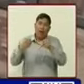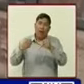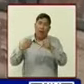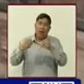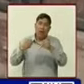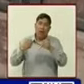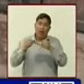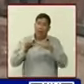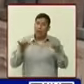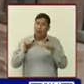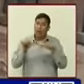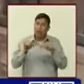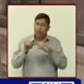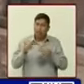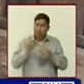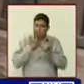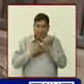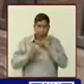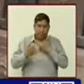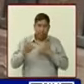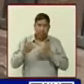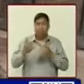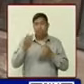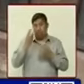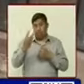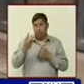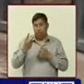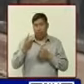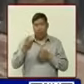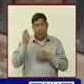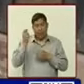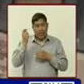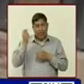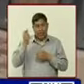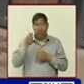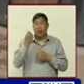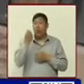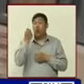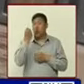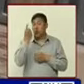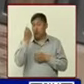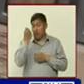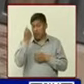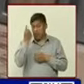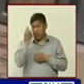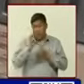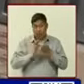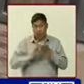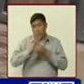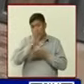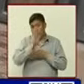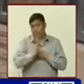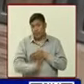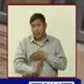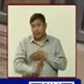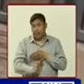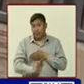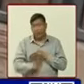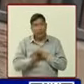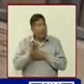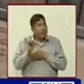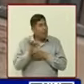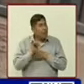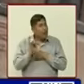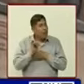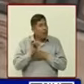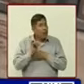al igual que la grieta que lo trasciende. Lo mismo pasa con el testigo colocado el 11 de febrero. La grieta